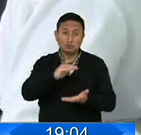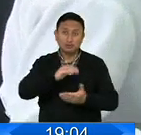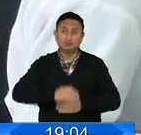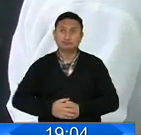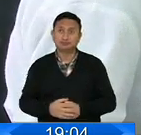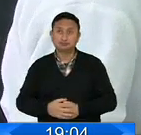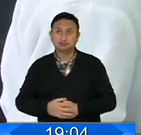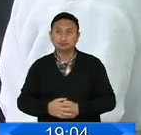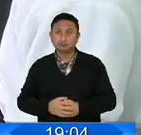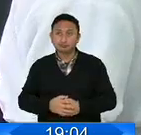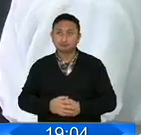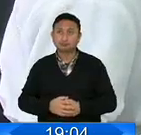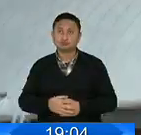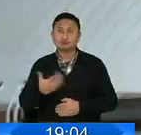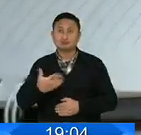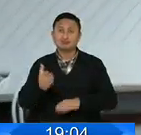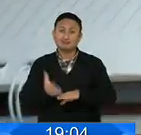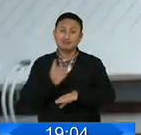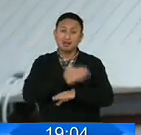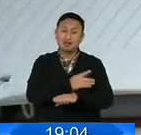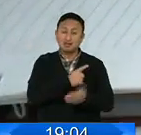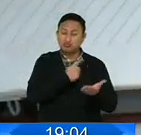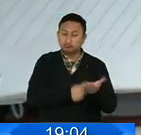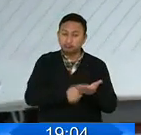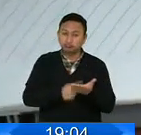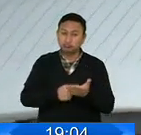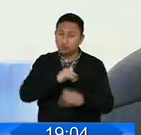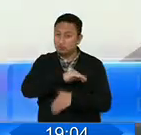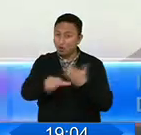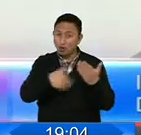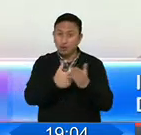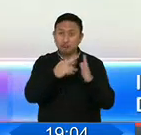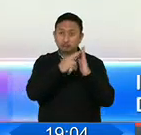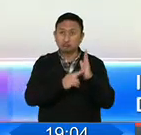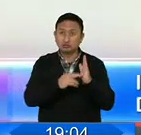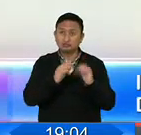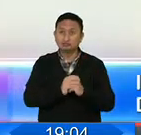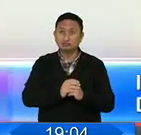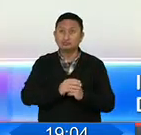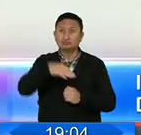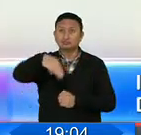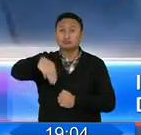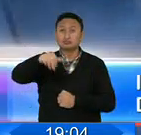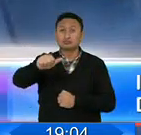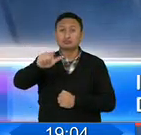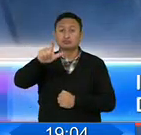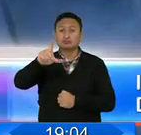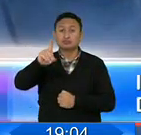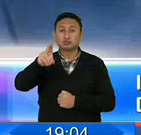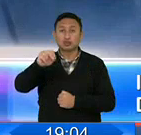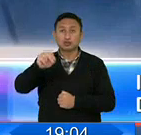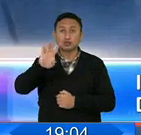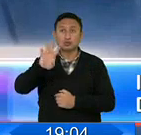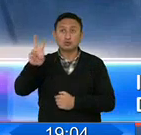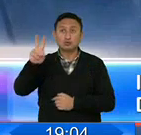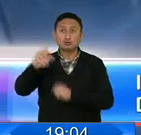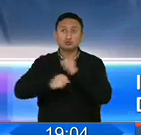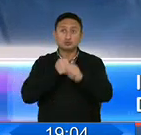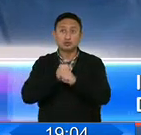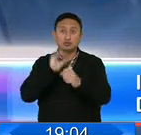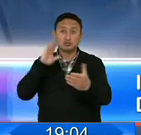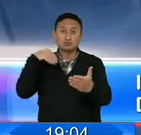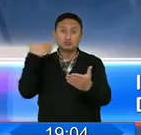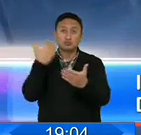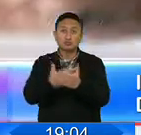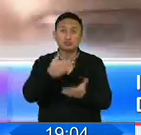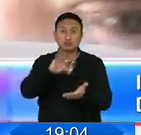Luego de pasar por un estudio previo y al cumplir todos los requisitos, Fernando Maldonado, de 42 años, llegó hasta uno de los centros de investigación